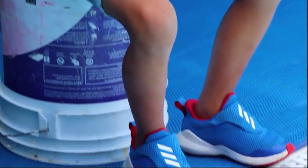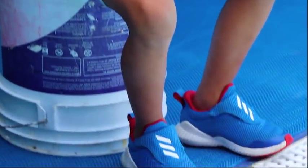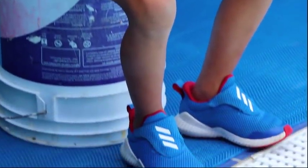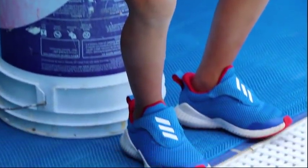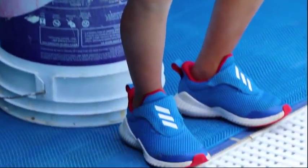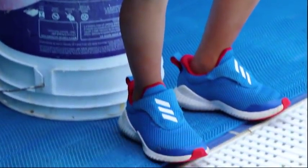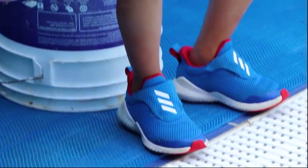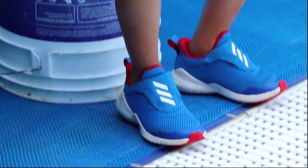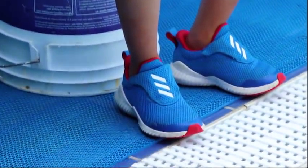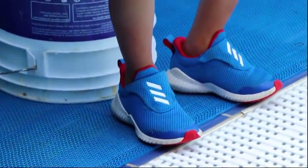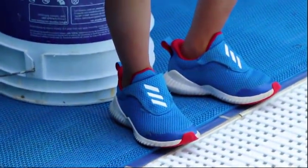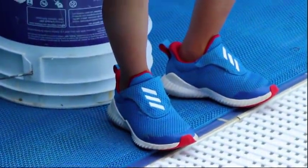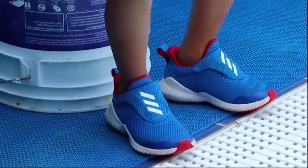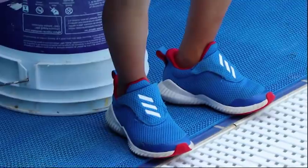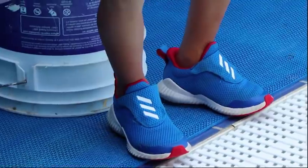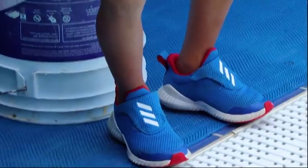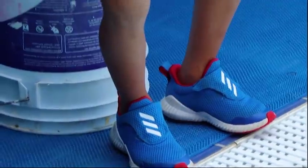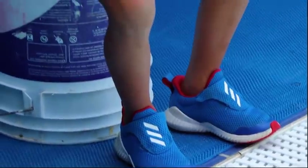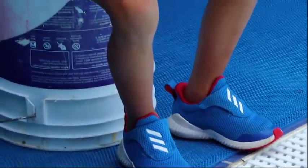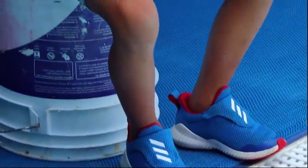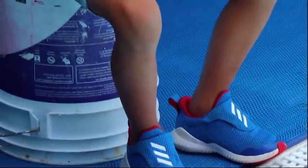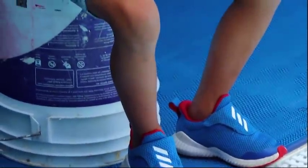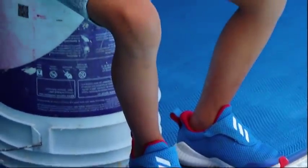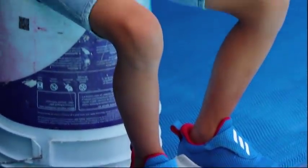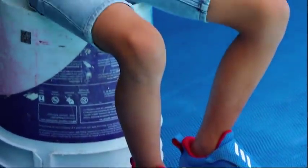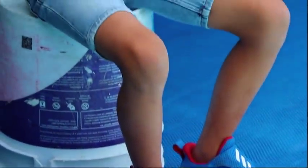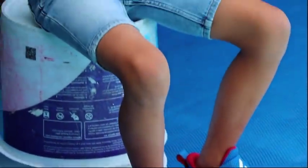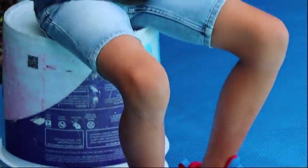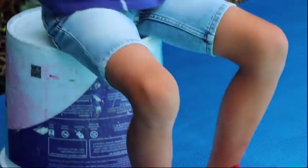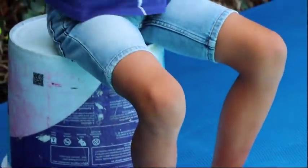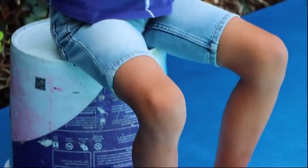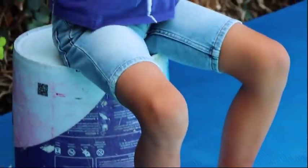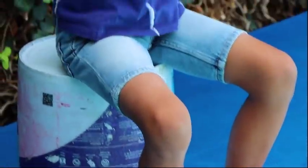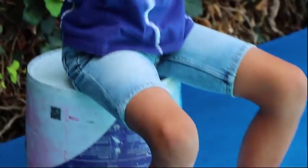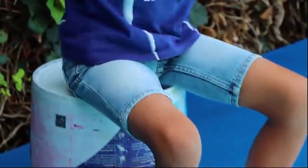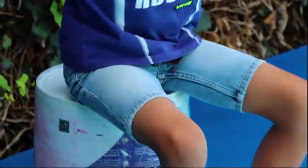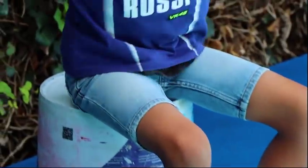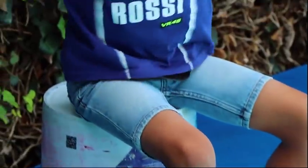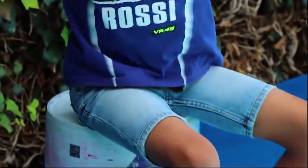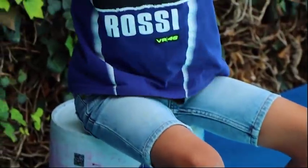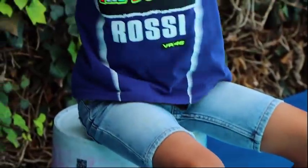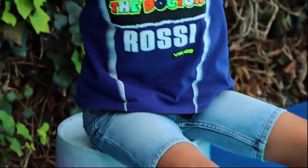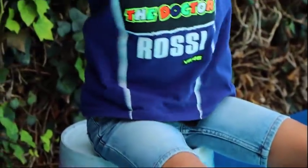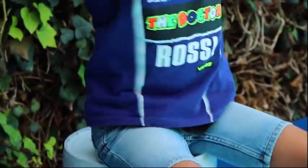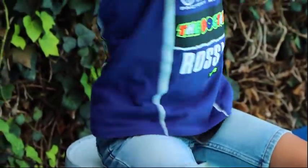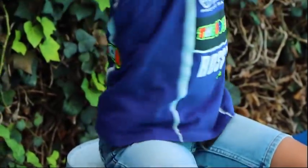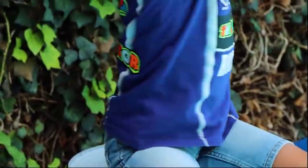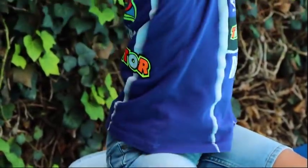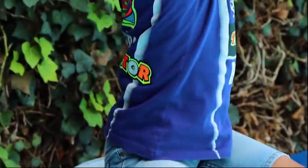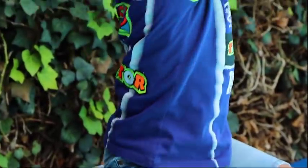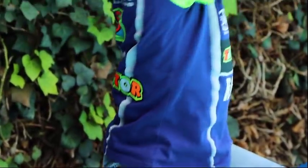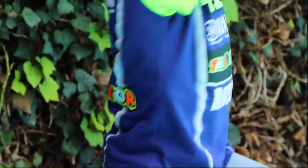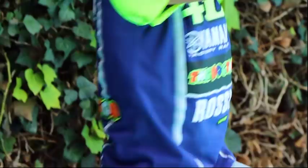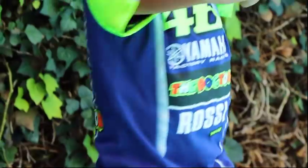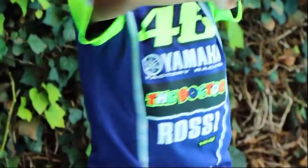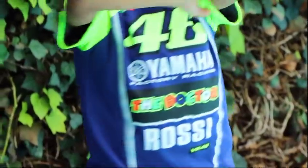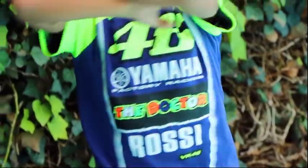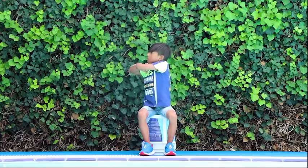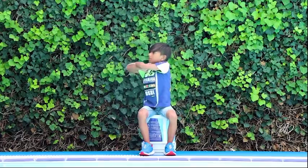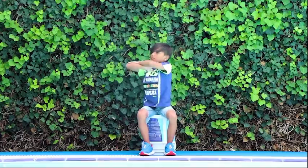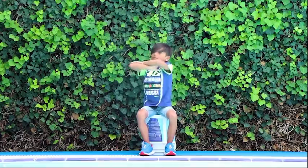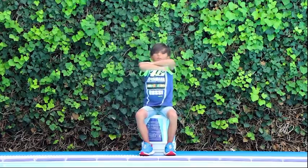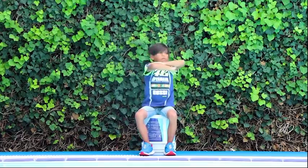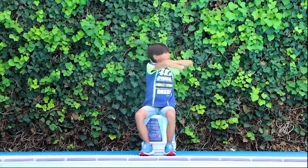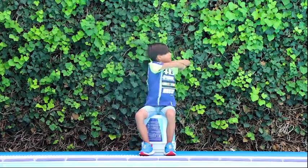derecha, izquierda, derecha, izquierda, derecha, izquierda, derecha, izquierda. Mantenemos bien derecha